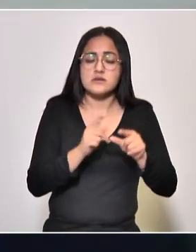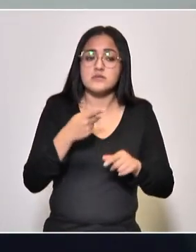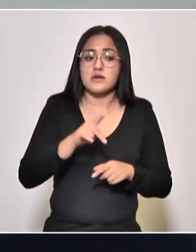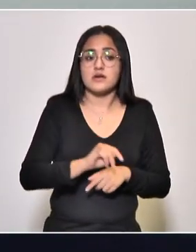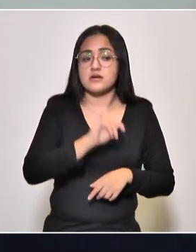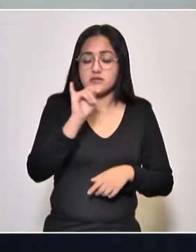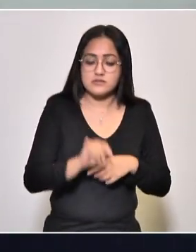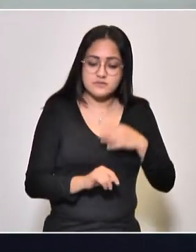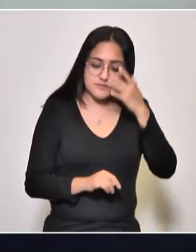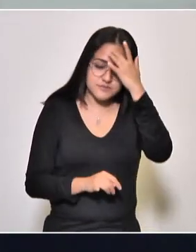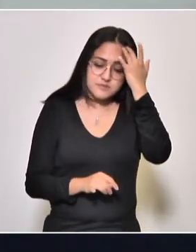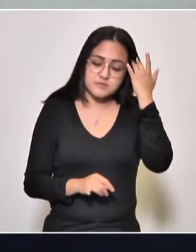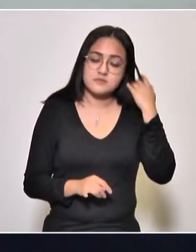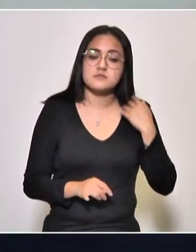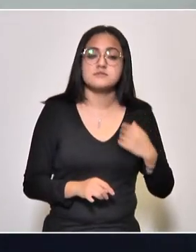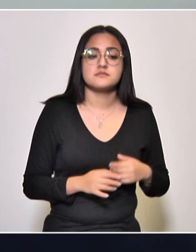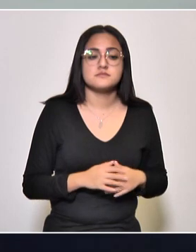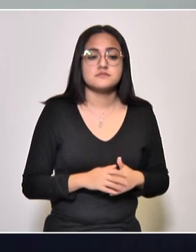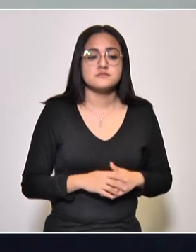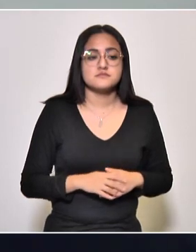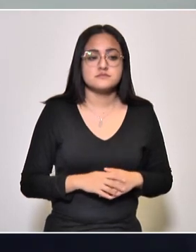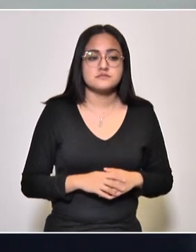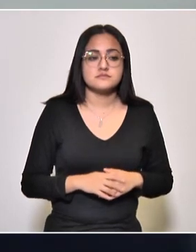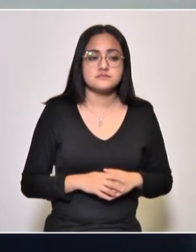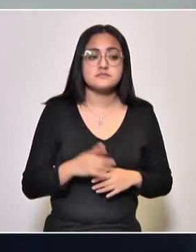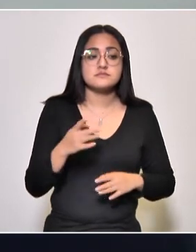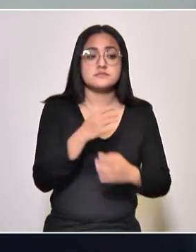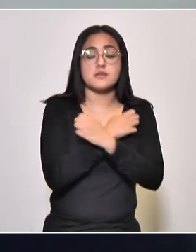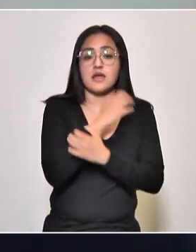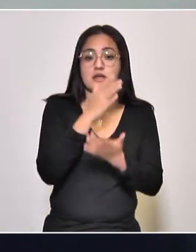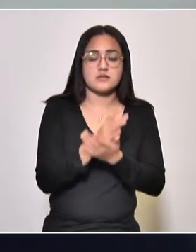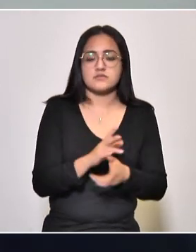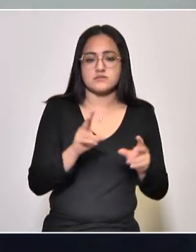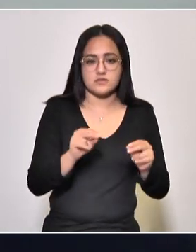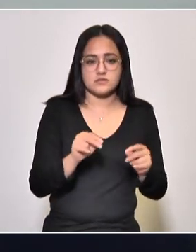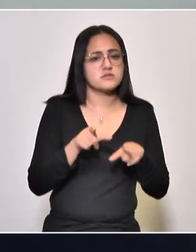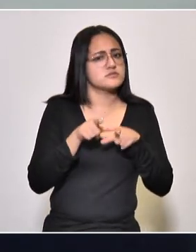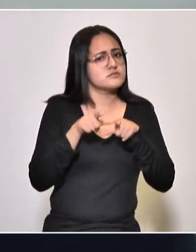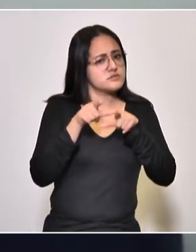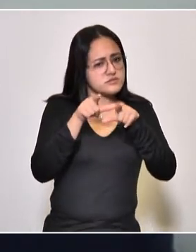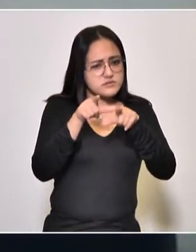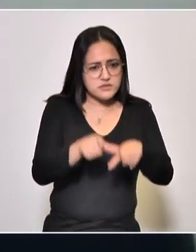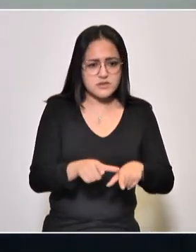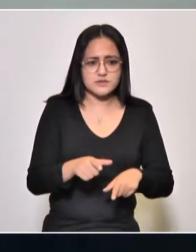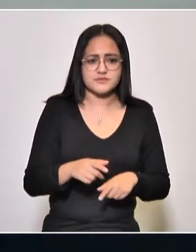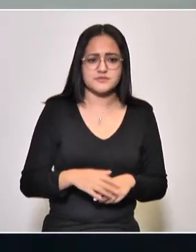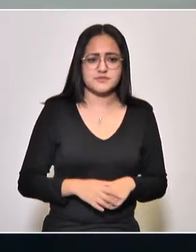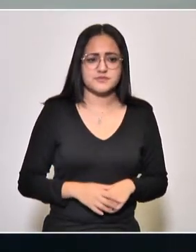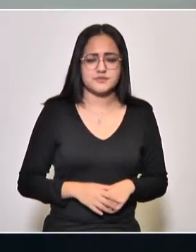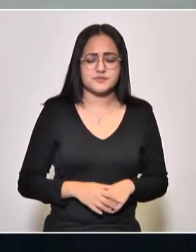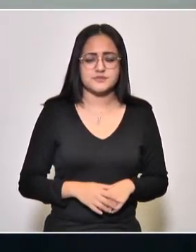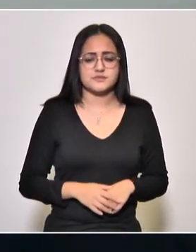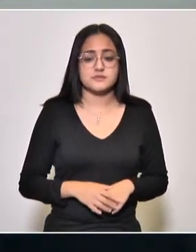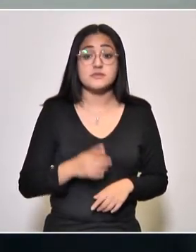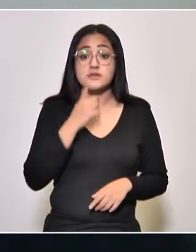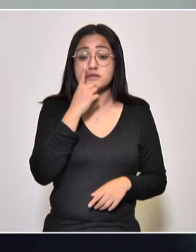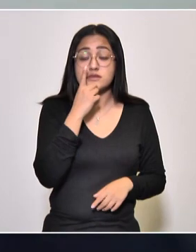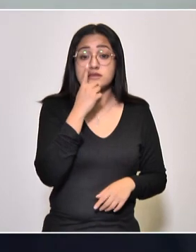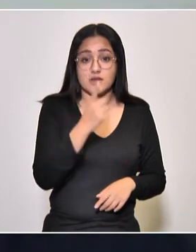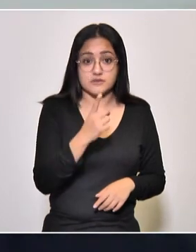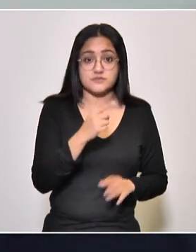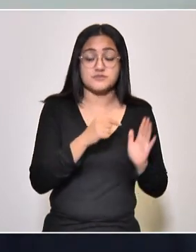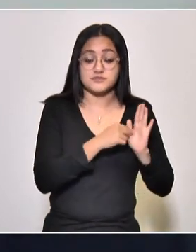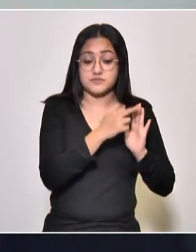se cancela el proceso educativo. Es decir, el protocolo marca que